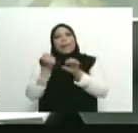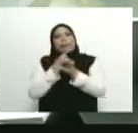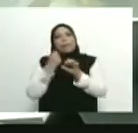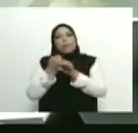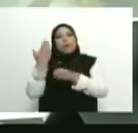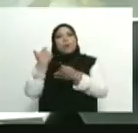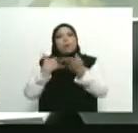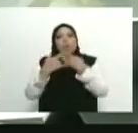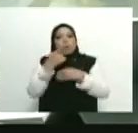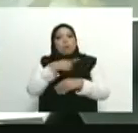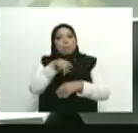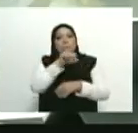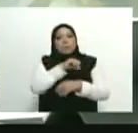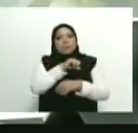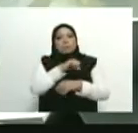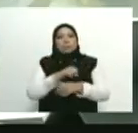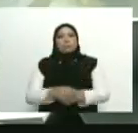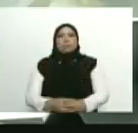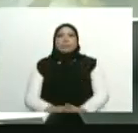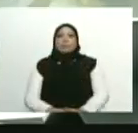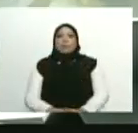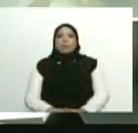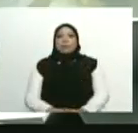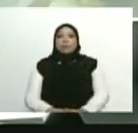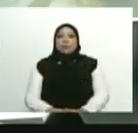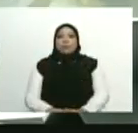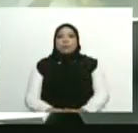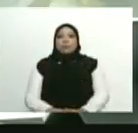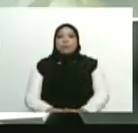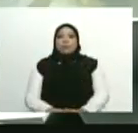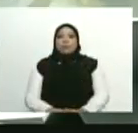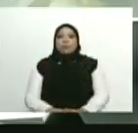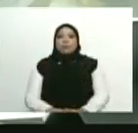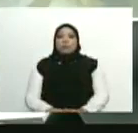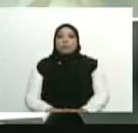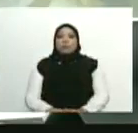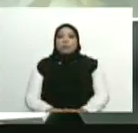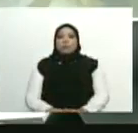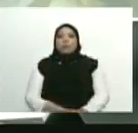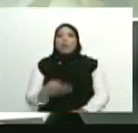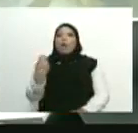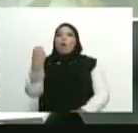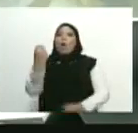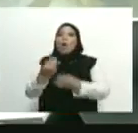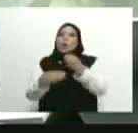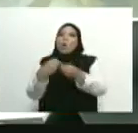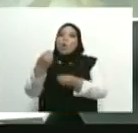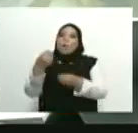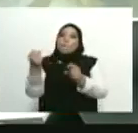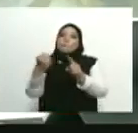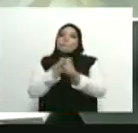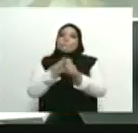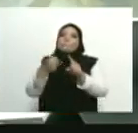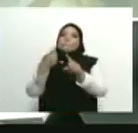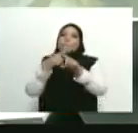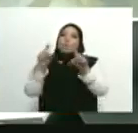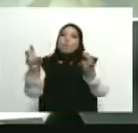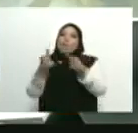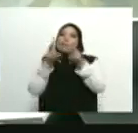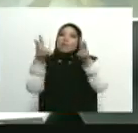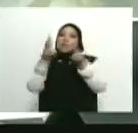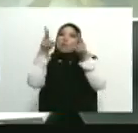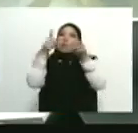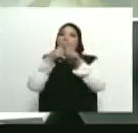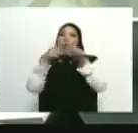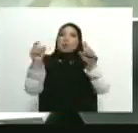del colonialismo. Para que ustedes vean cómo se concatena una batalla con otra, una victoria con otra,